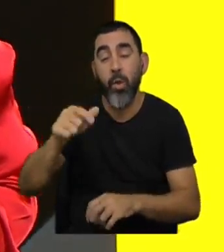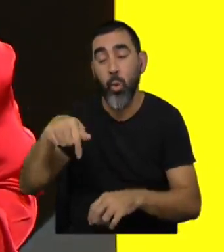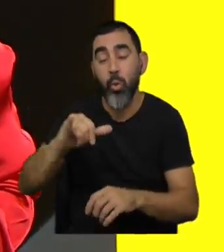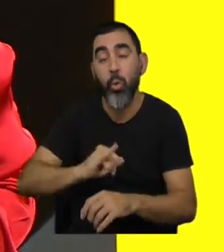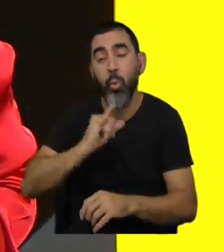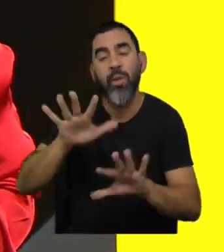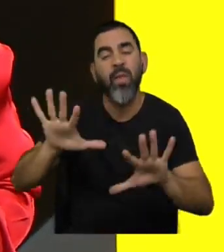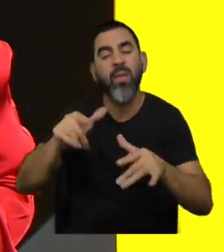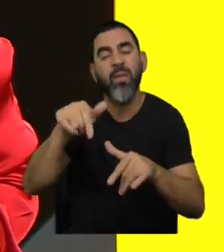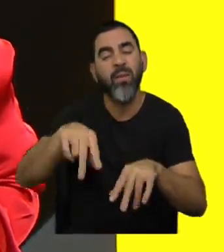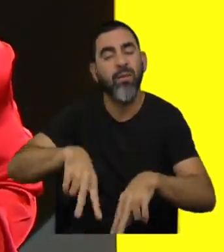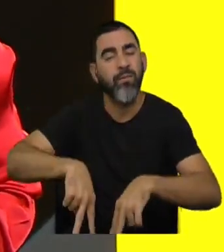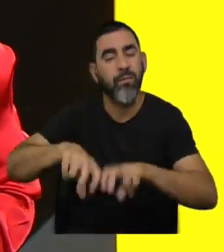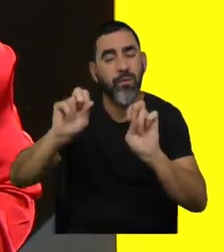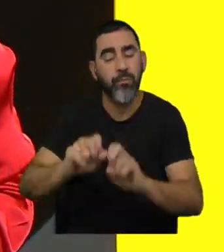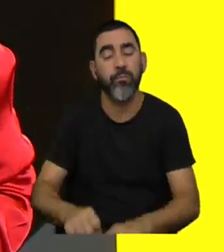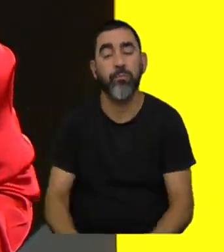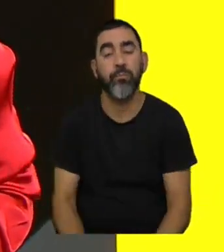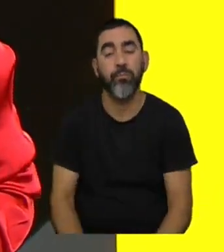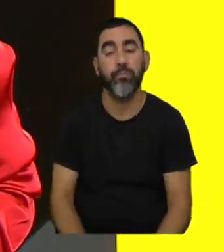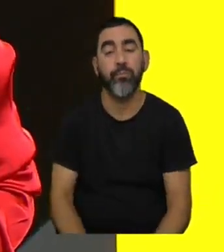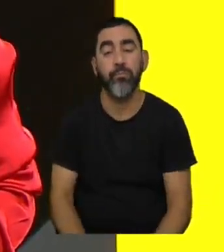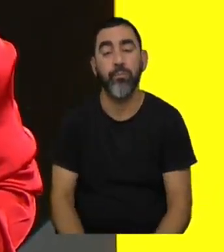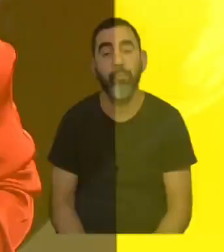de qué se trata esto de tráfico de fauna en Uruguay.